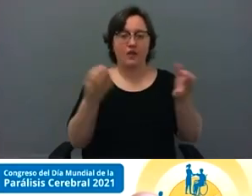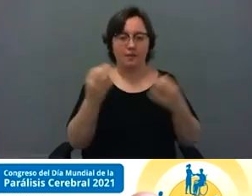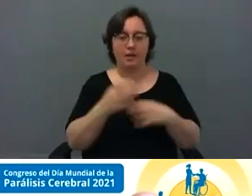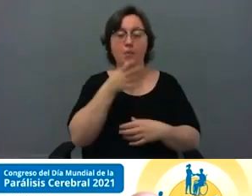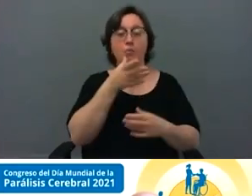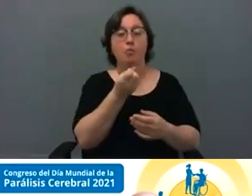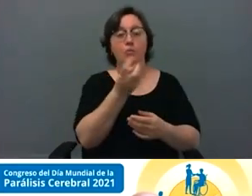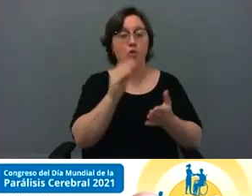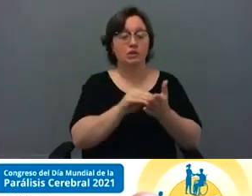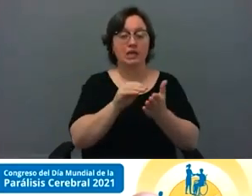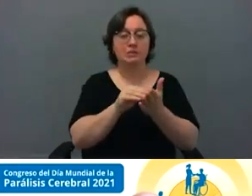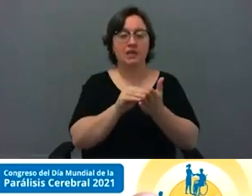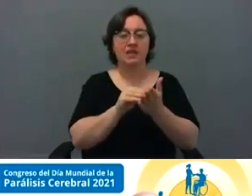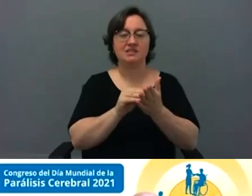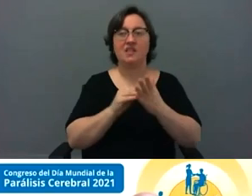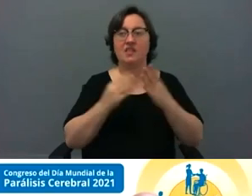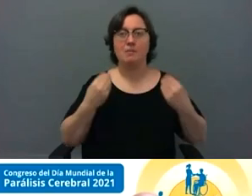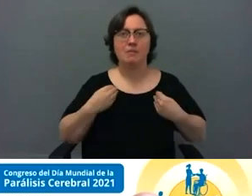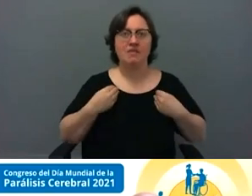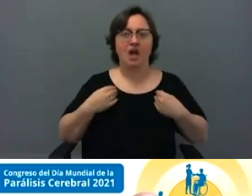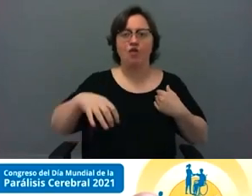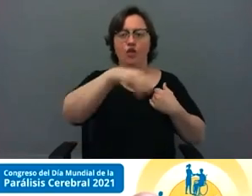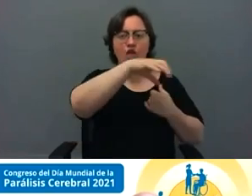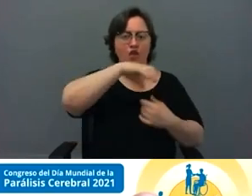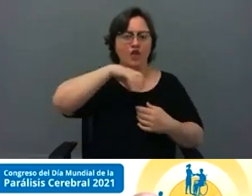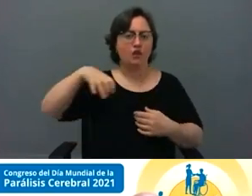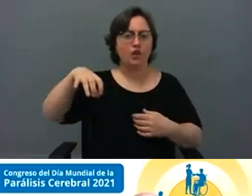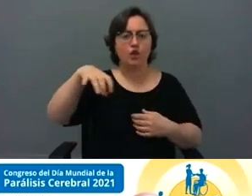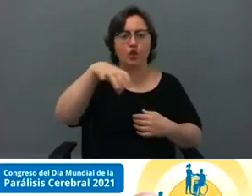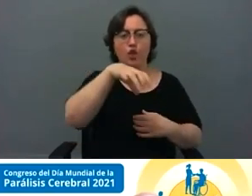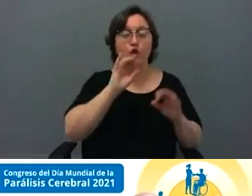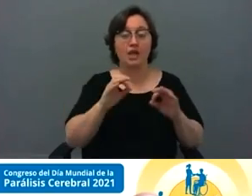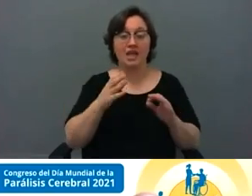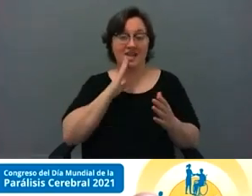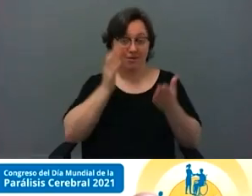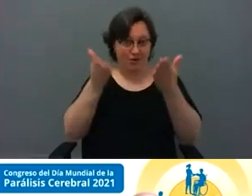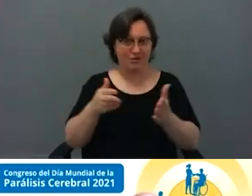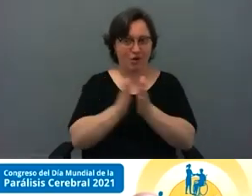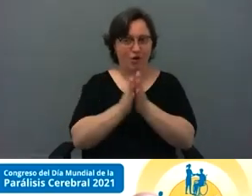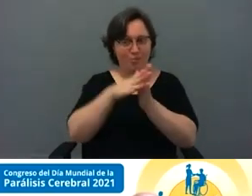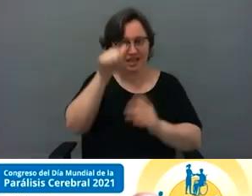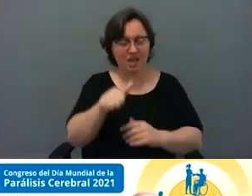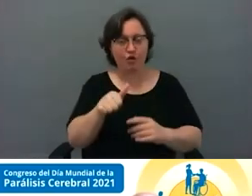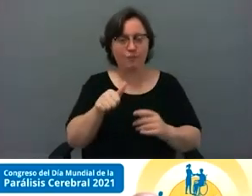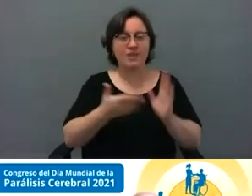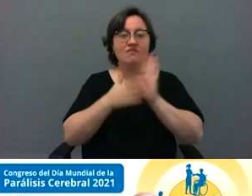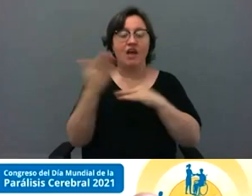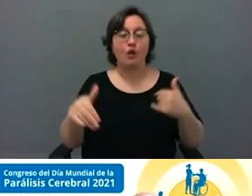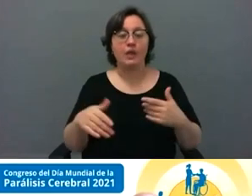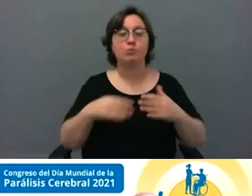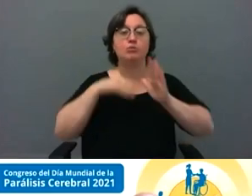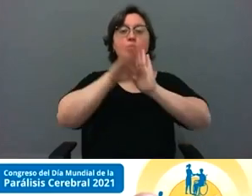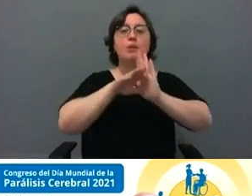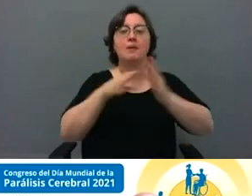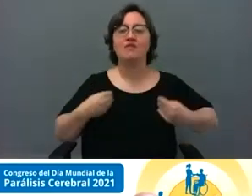la solución para habitacional para este tipo de personas, como Manolo, va a ser un programa de vida